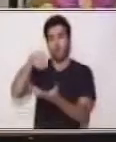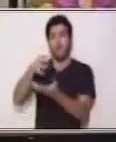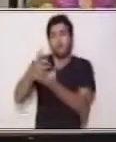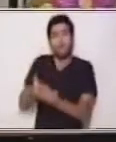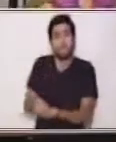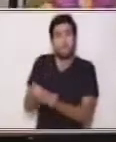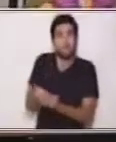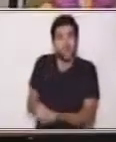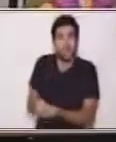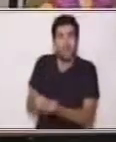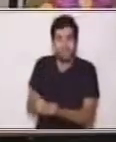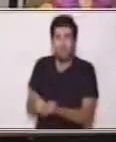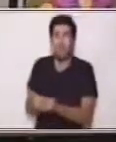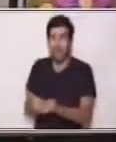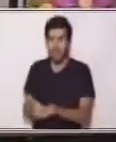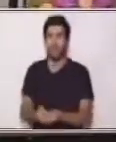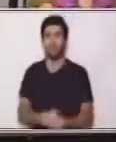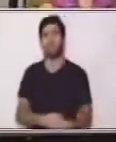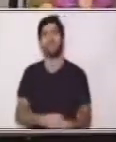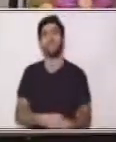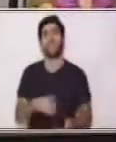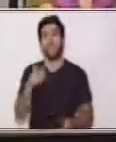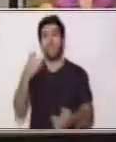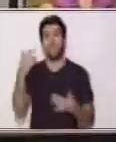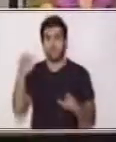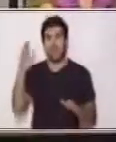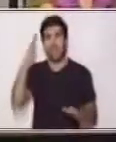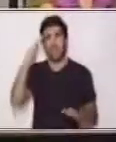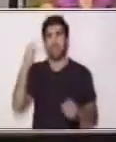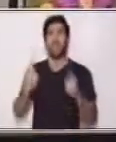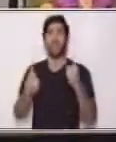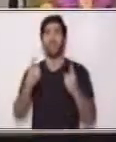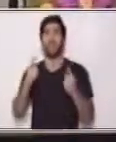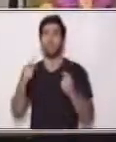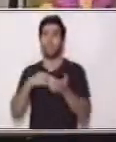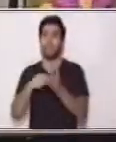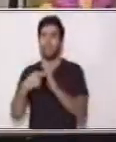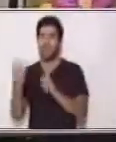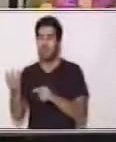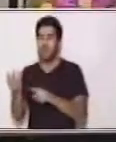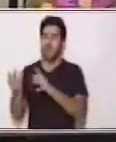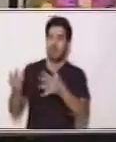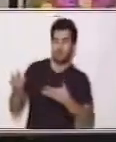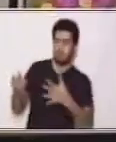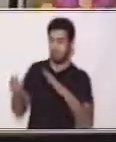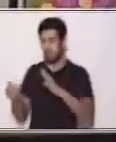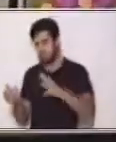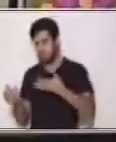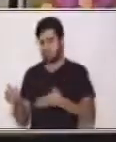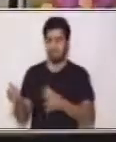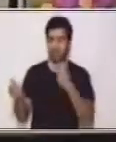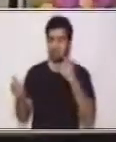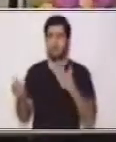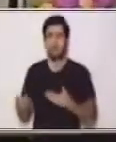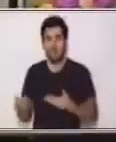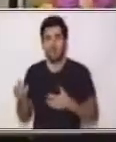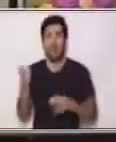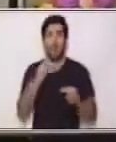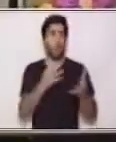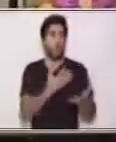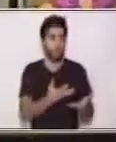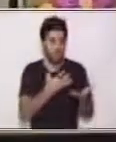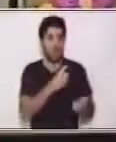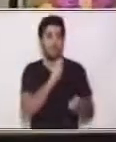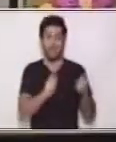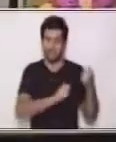bien. Ahora que ya sabemos qué es estimación y qué es medición, vamos al ejercicio. Fíjate